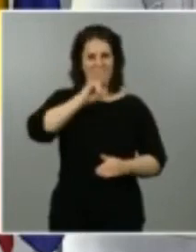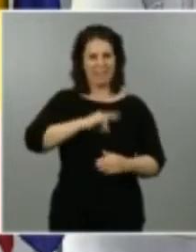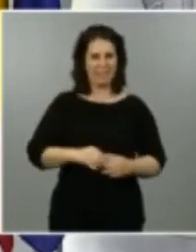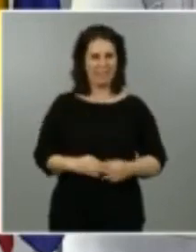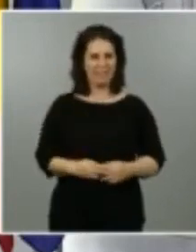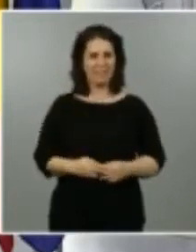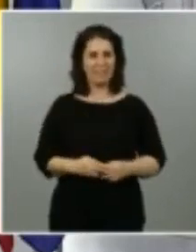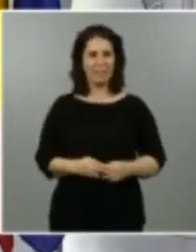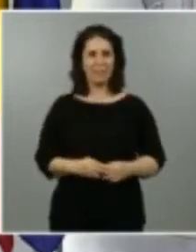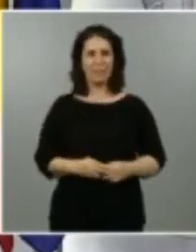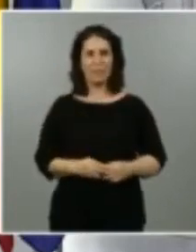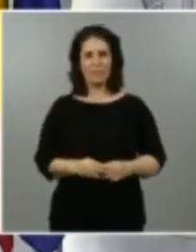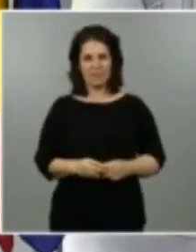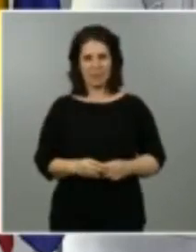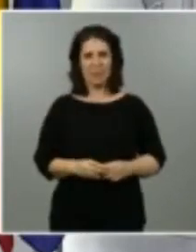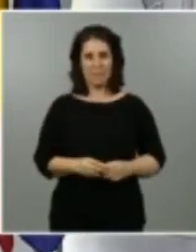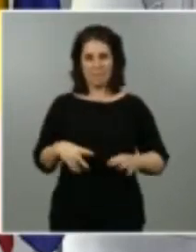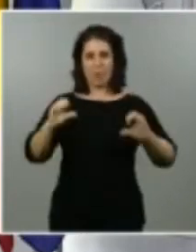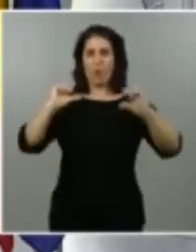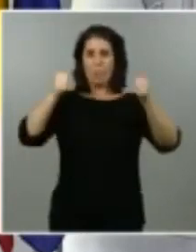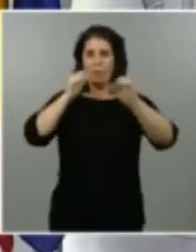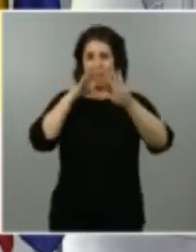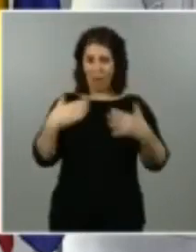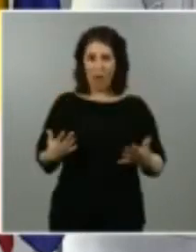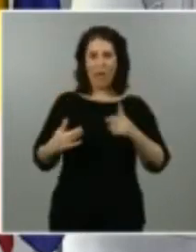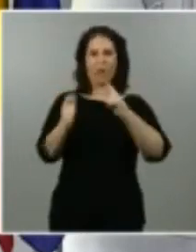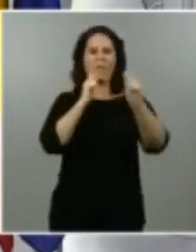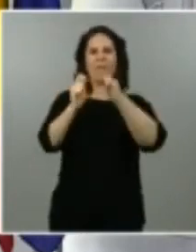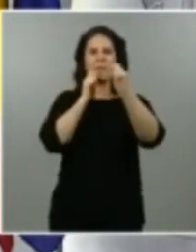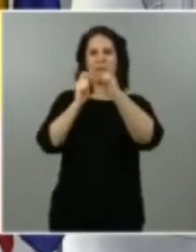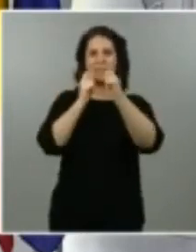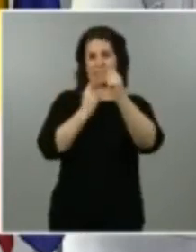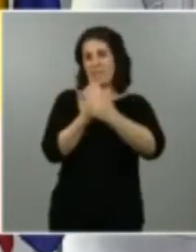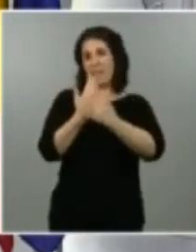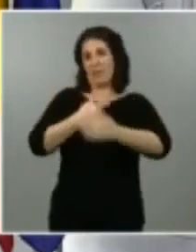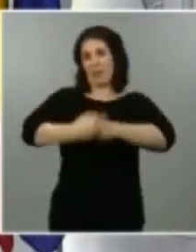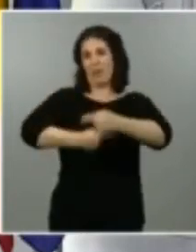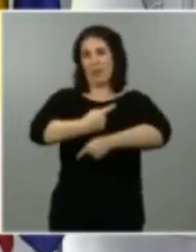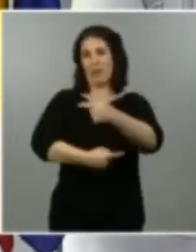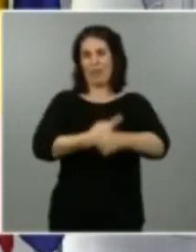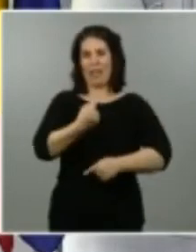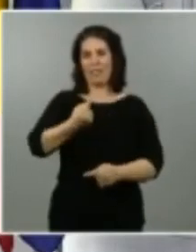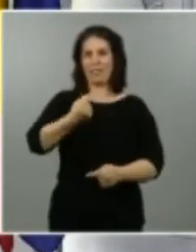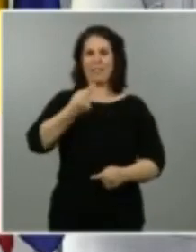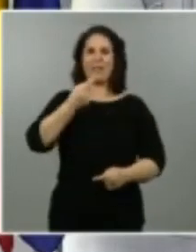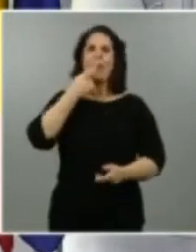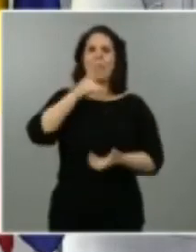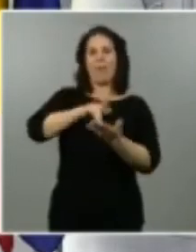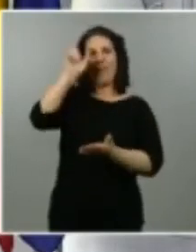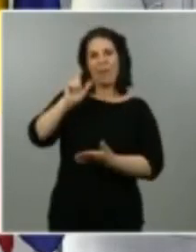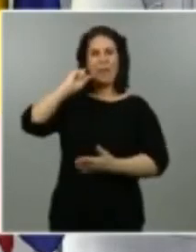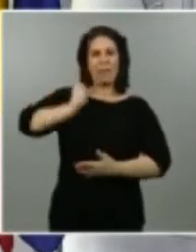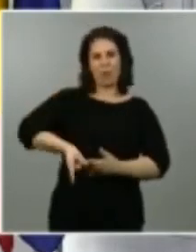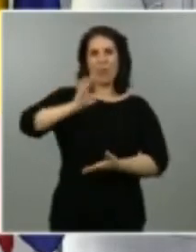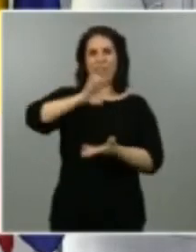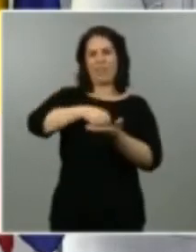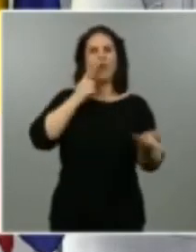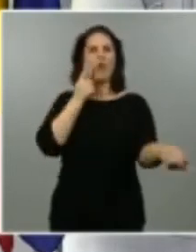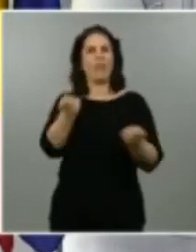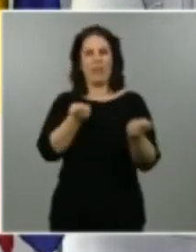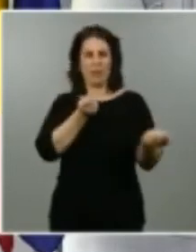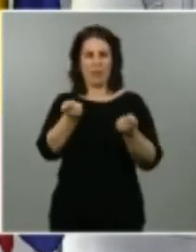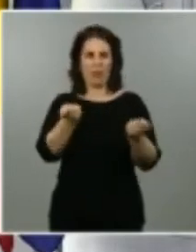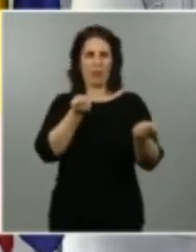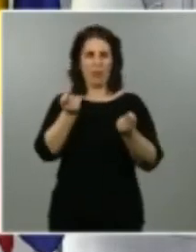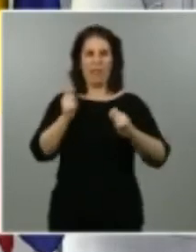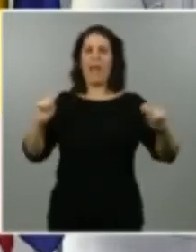y comienza en este momento la rueda de prensa diaria la comparecencia del director del centro de coordinación de alertas y